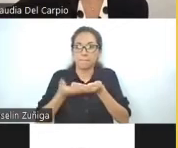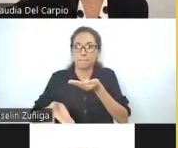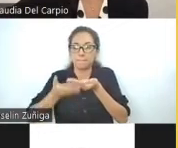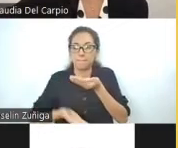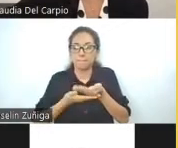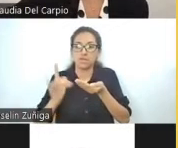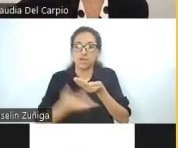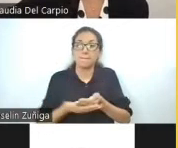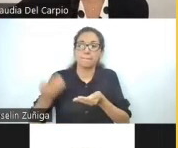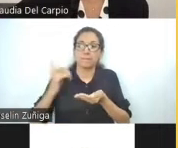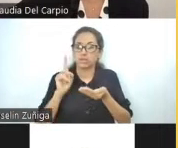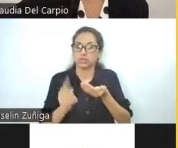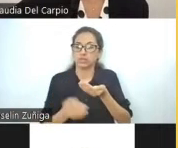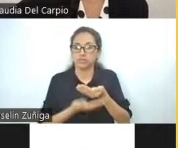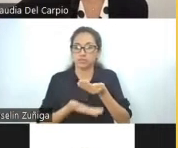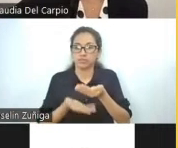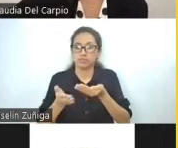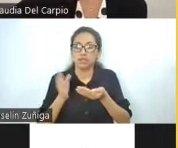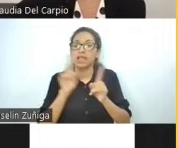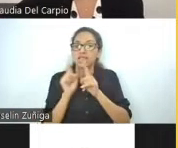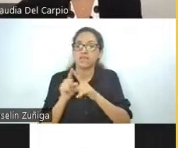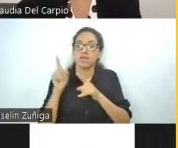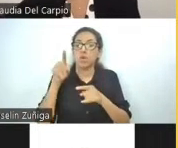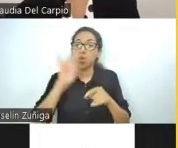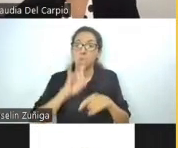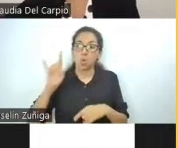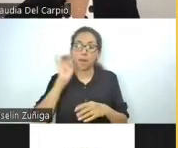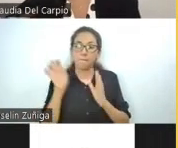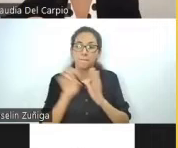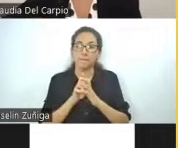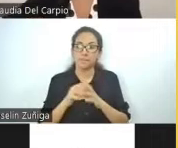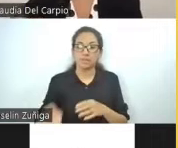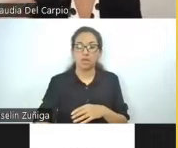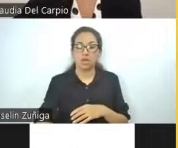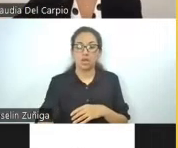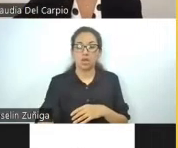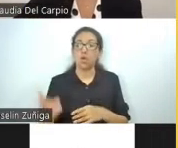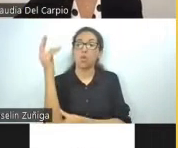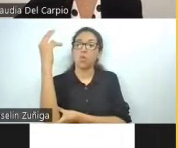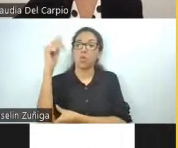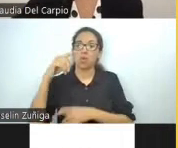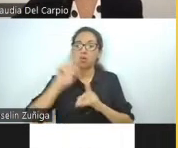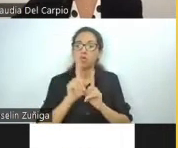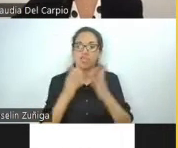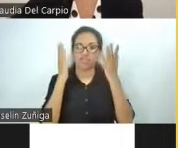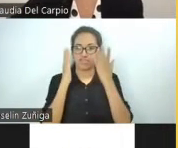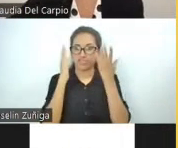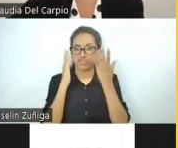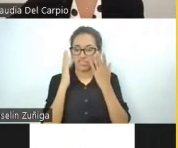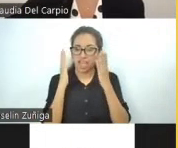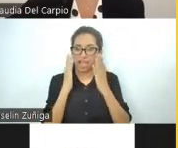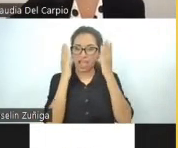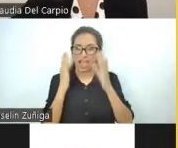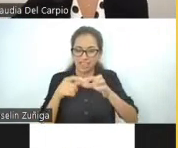recomendamos, por ejemplo, durante la limpieza usar toallitas húmedas, que algunas chicas lo utilizan